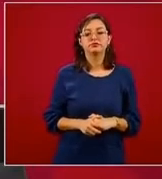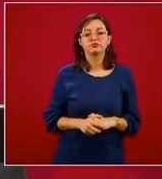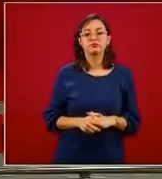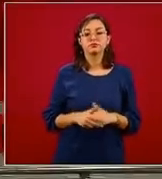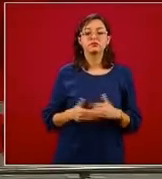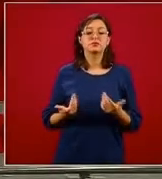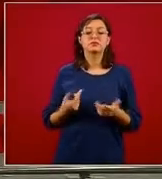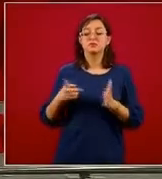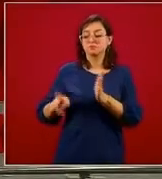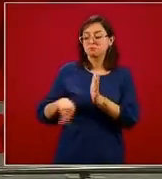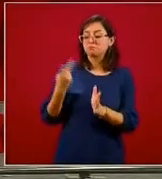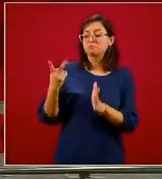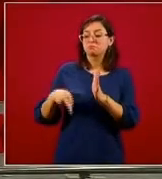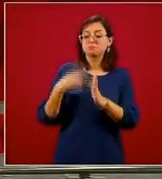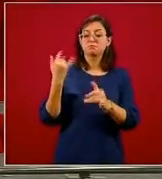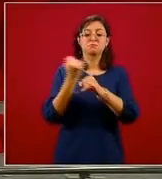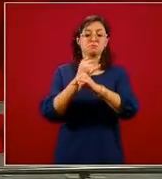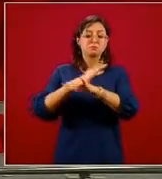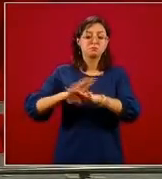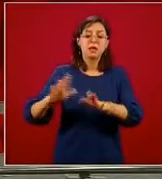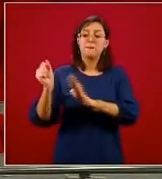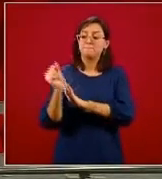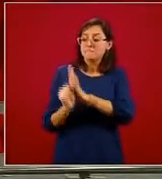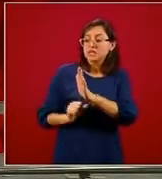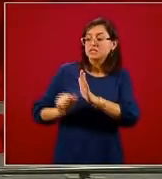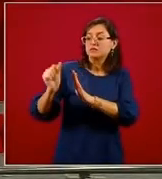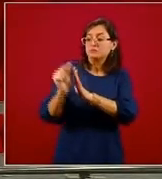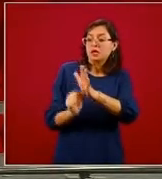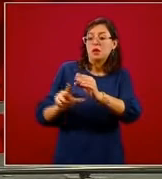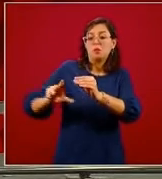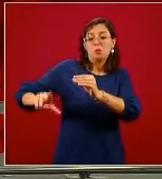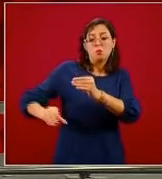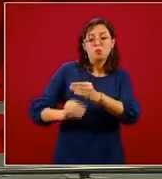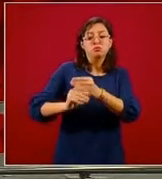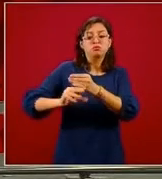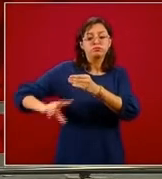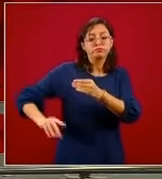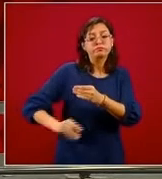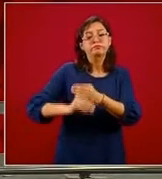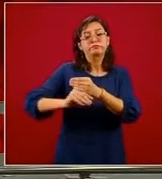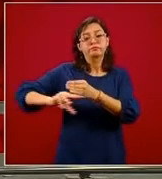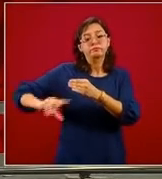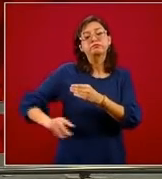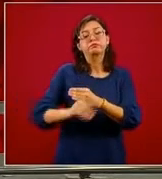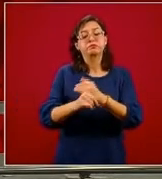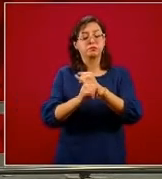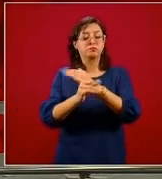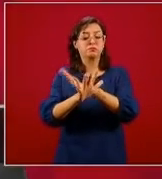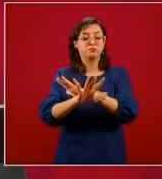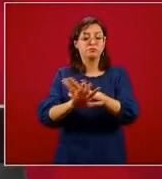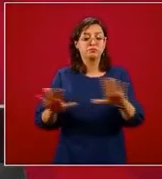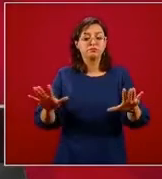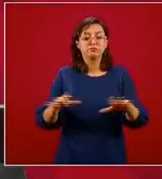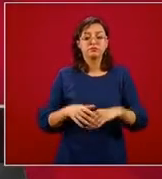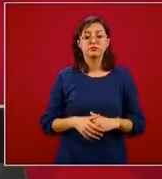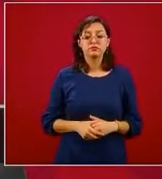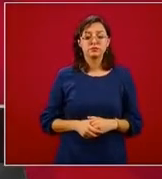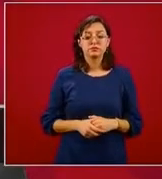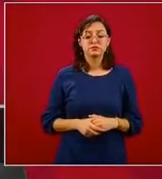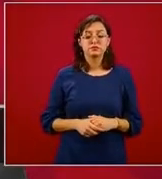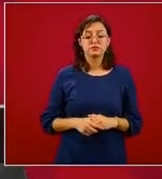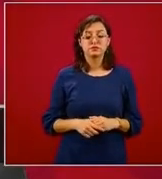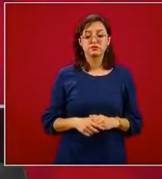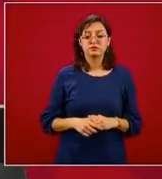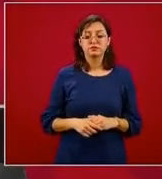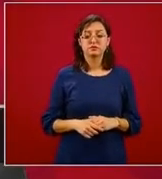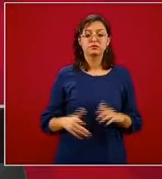pneumonia. cortes mensuales de And we información, have cada monthly mes tenemos cuts un for bloque nuevo information. de We have a información new block of que information each month.